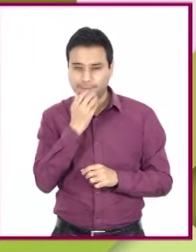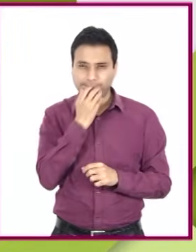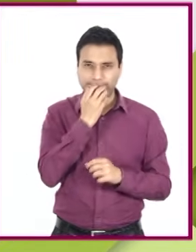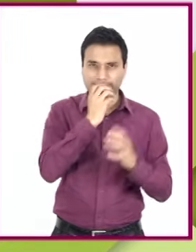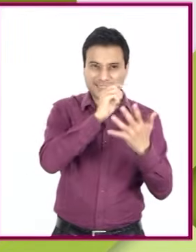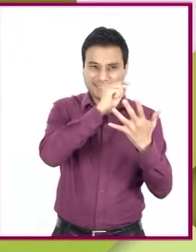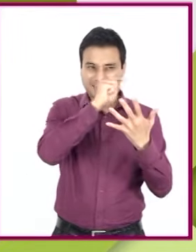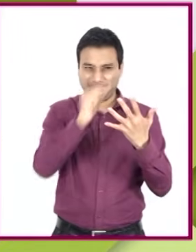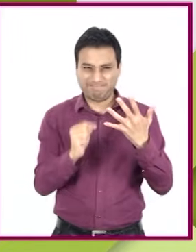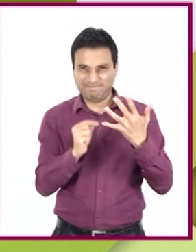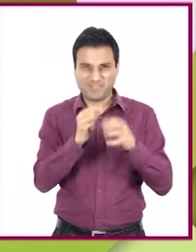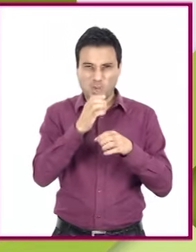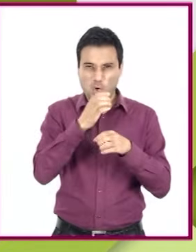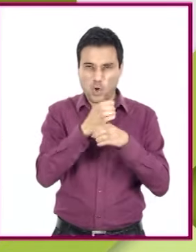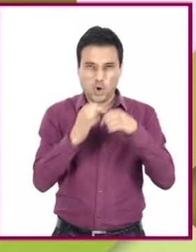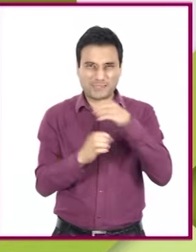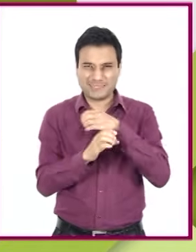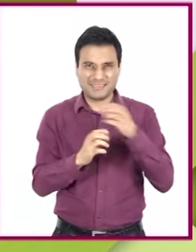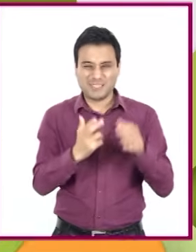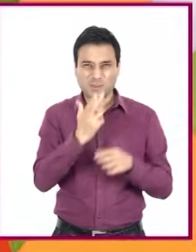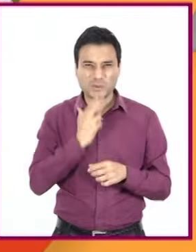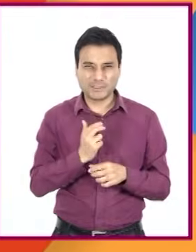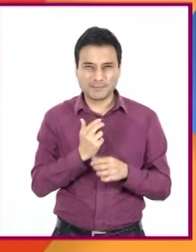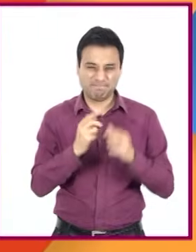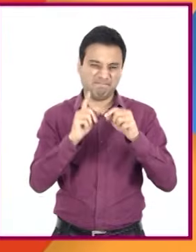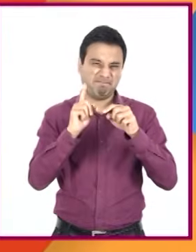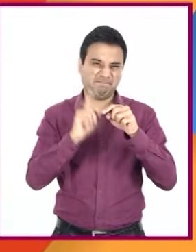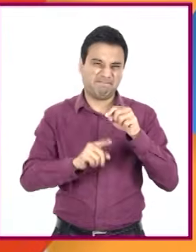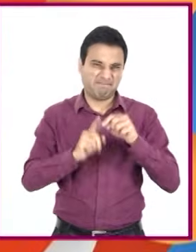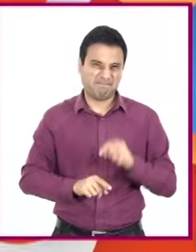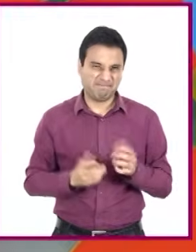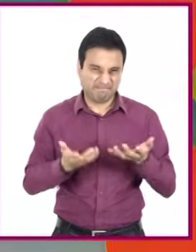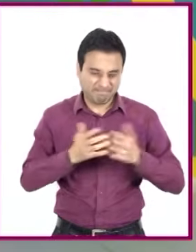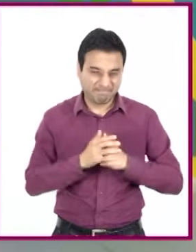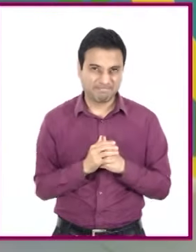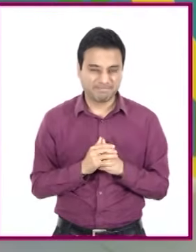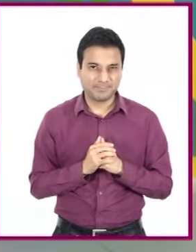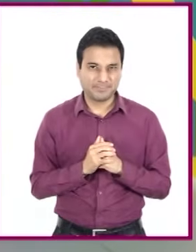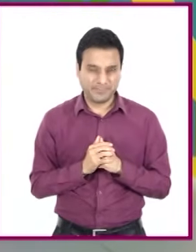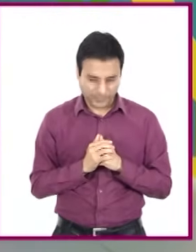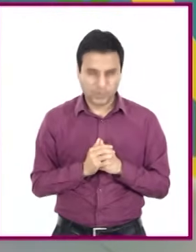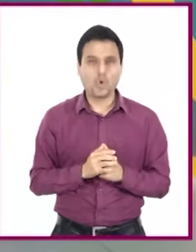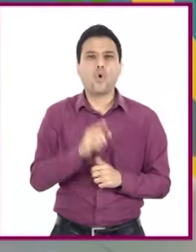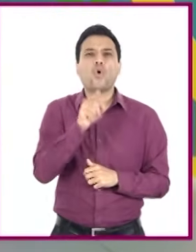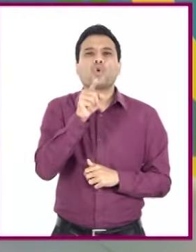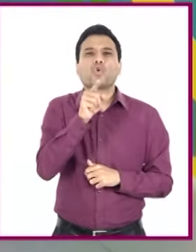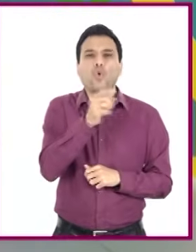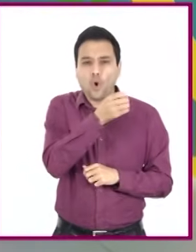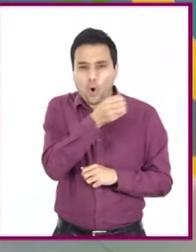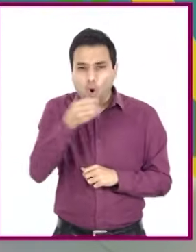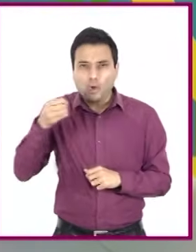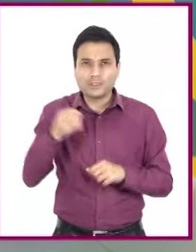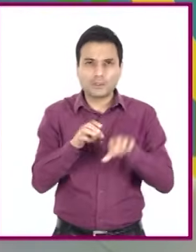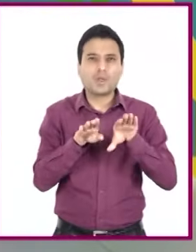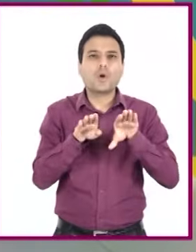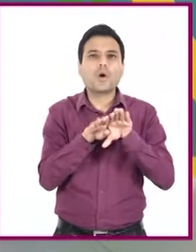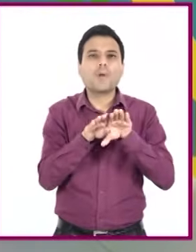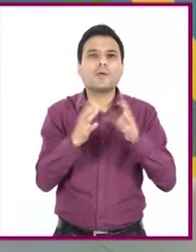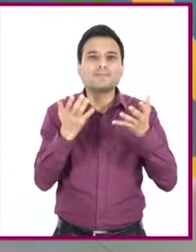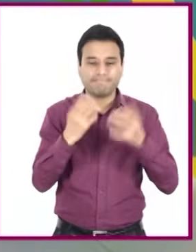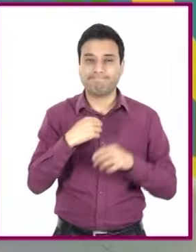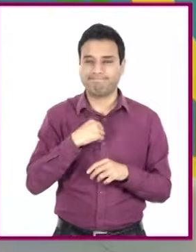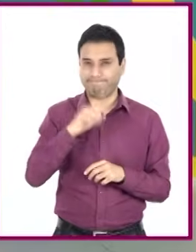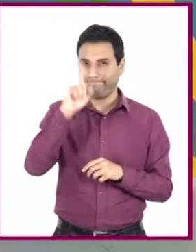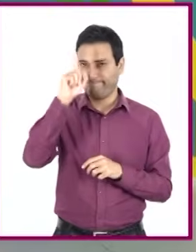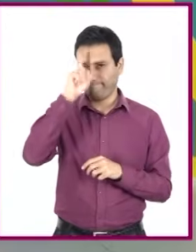nos hayan permitido lograr nuestra meta al 100%. Para poder organizar todo lo que hay que hacer, se sugiere